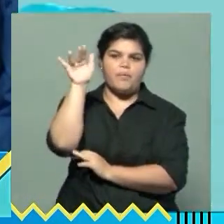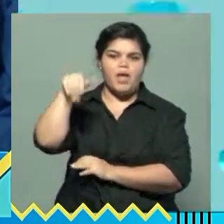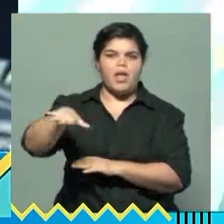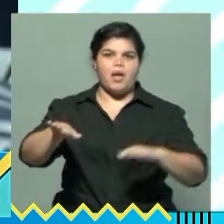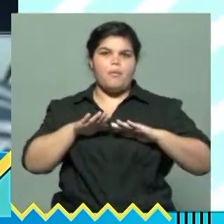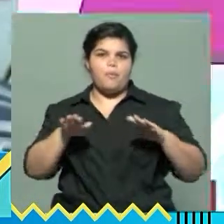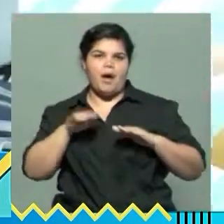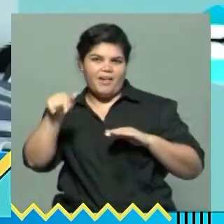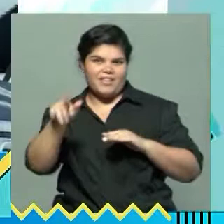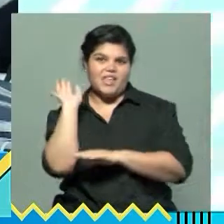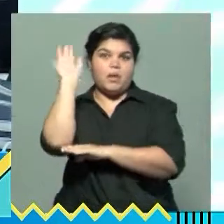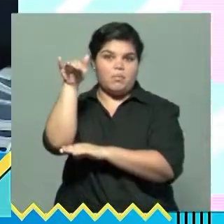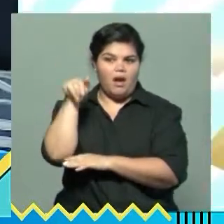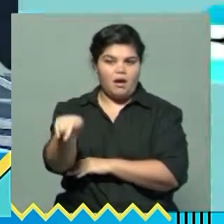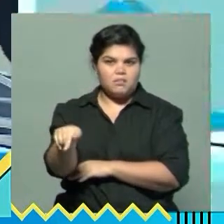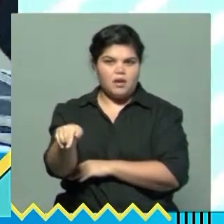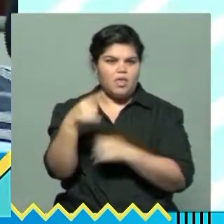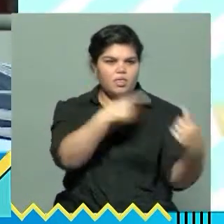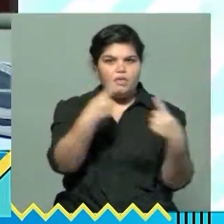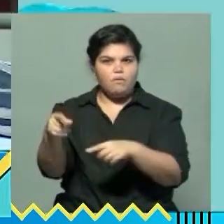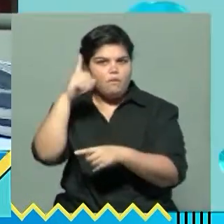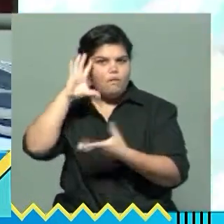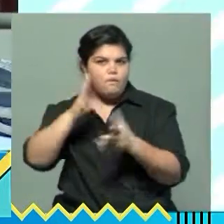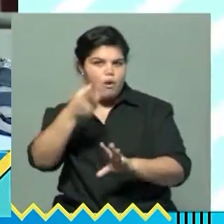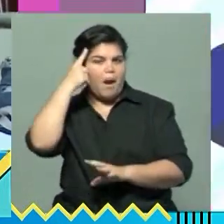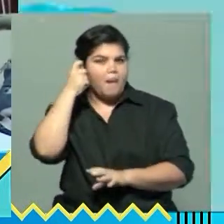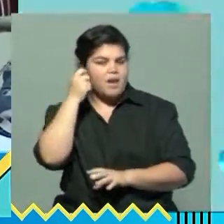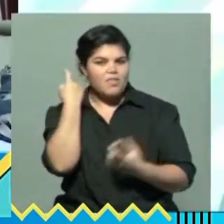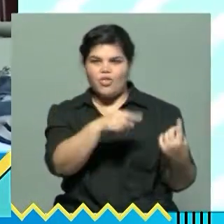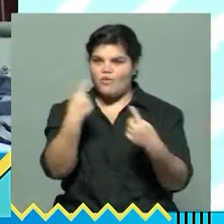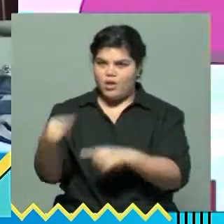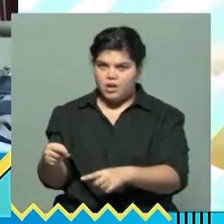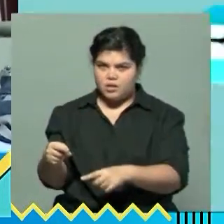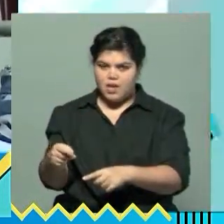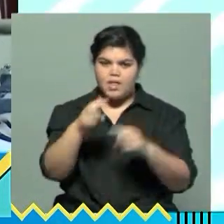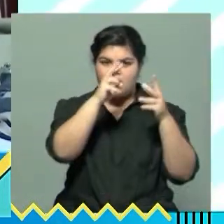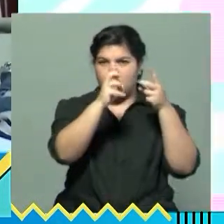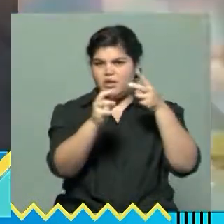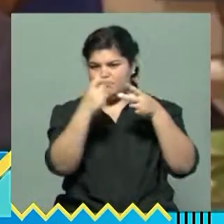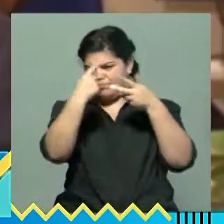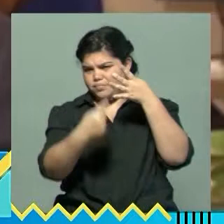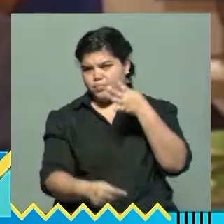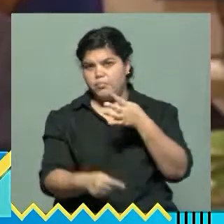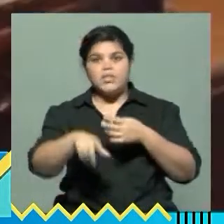de básquet, de gimnasia, ¿no? En todos estos temas y muchos más, las neurociencias tienen